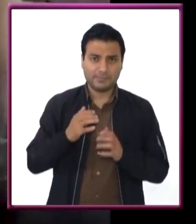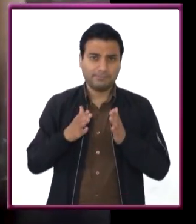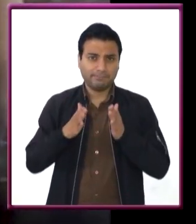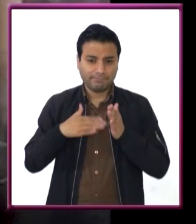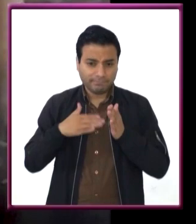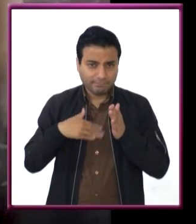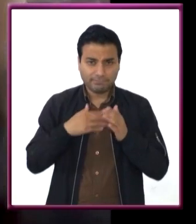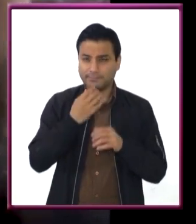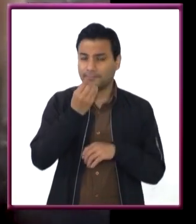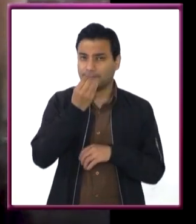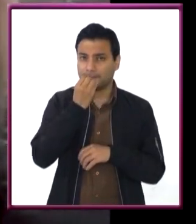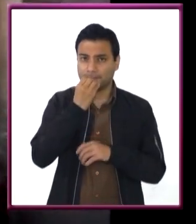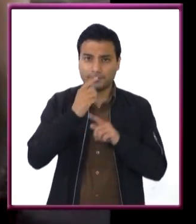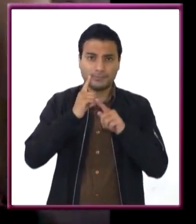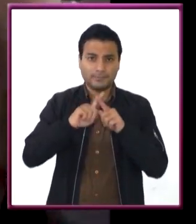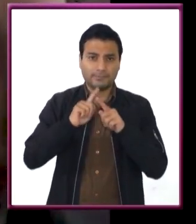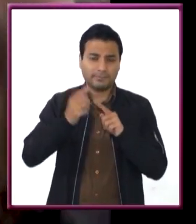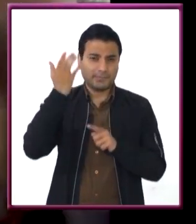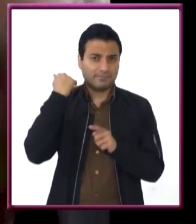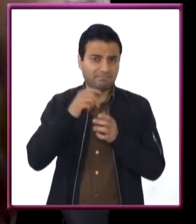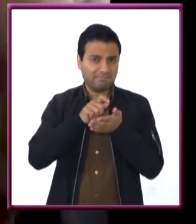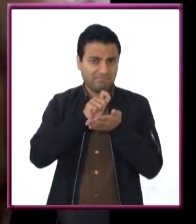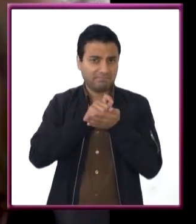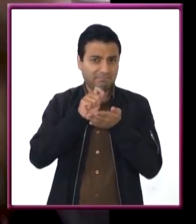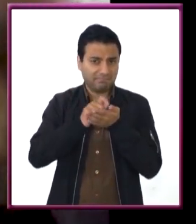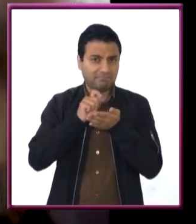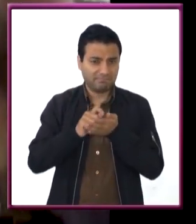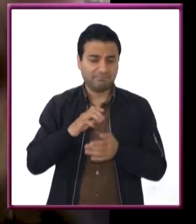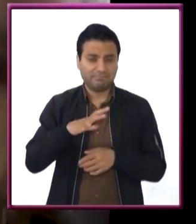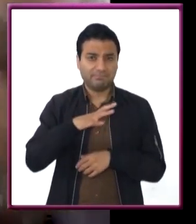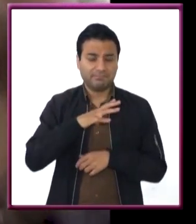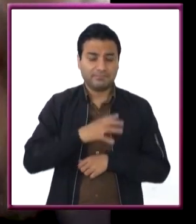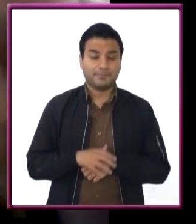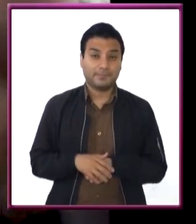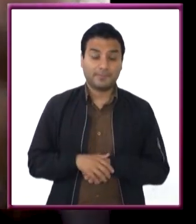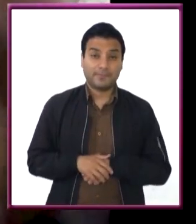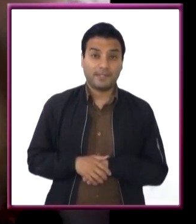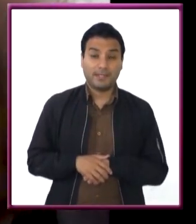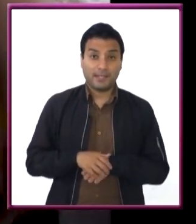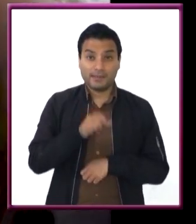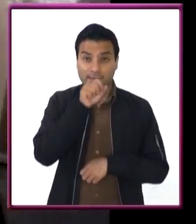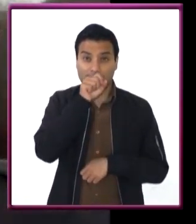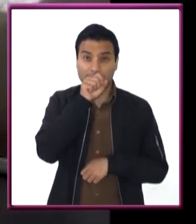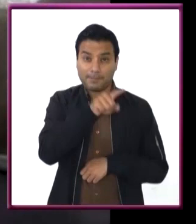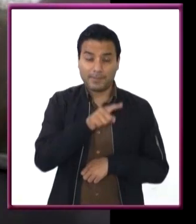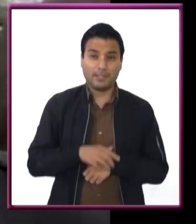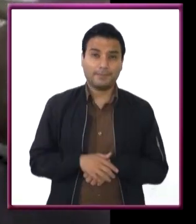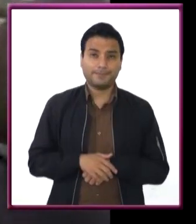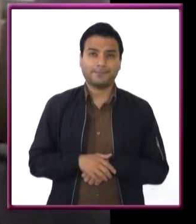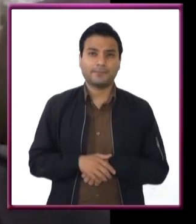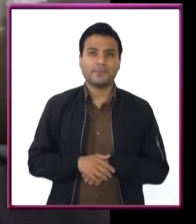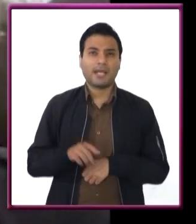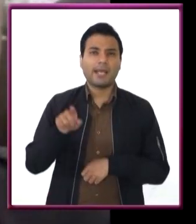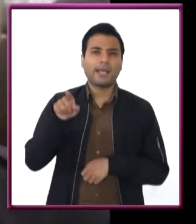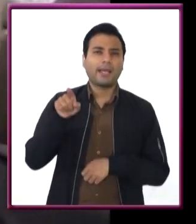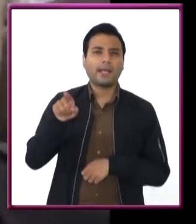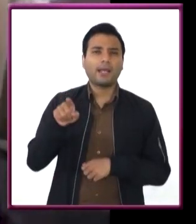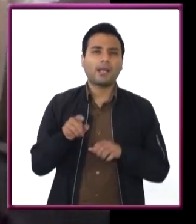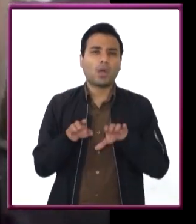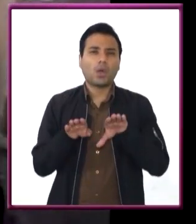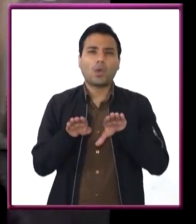que expone él en sus cuadernos de apuntes, y también por parte de él